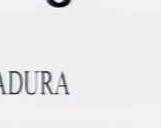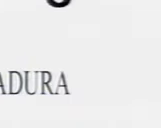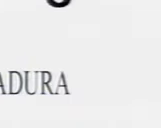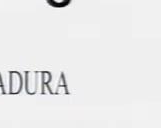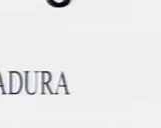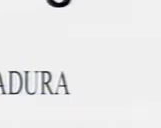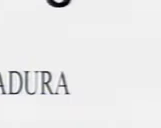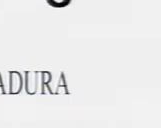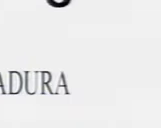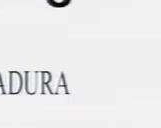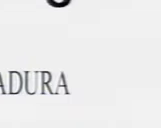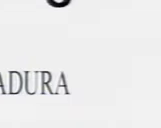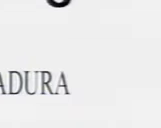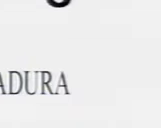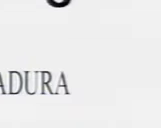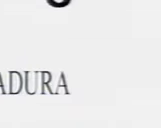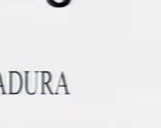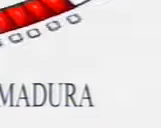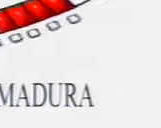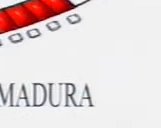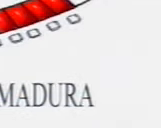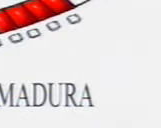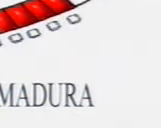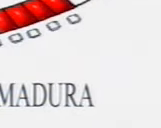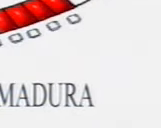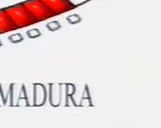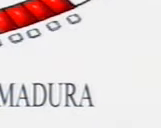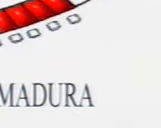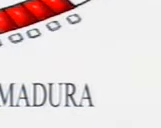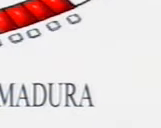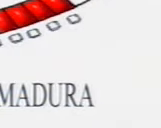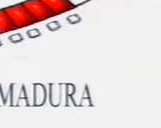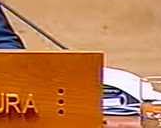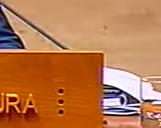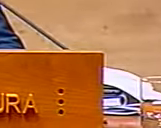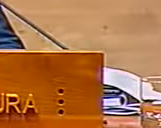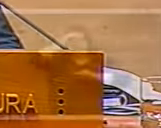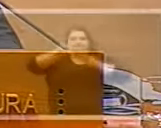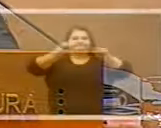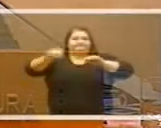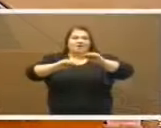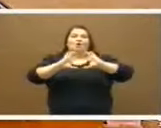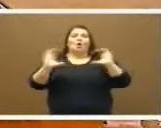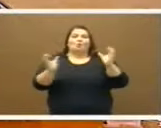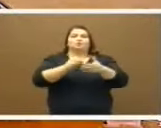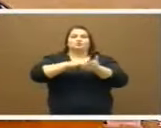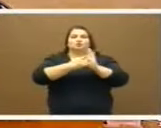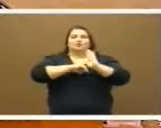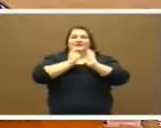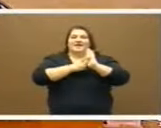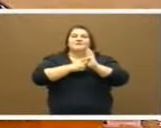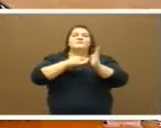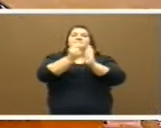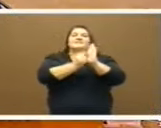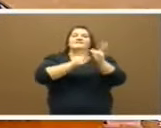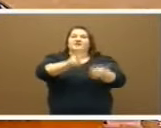abstenciones 3. Queda rechazada la enmienda. Señorías, continuación, someto a la consideración de la Cámara en subconjunto el proyecto de ley de medidas